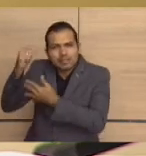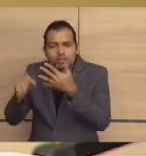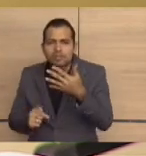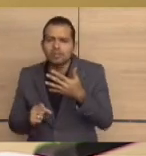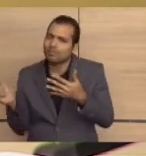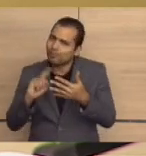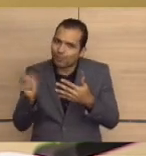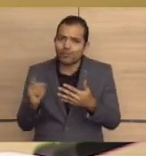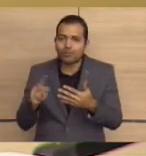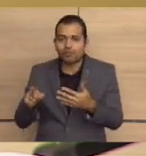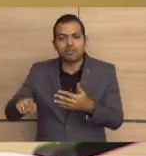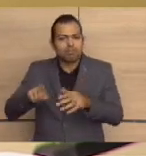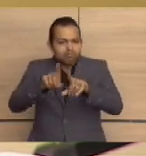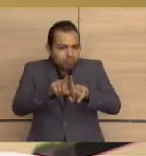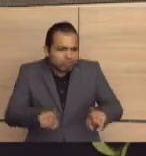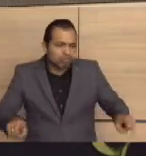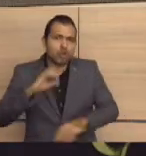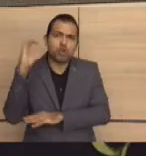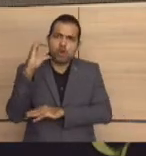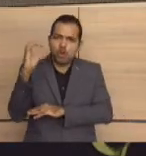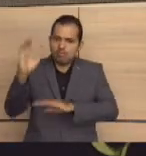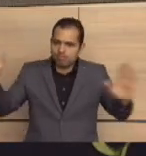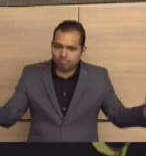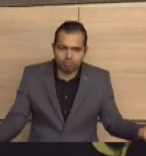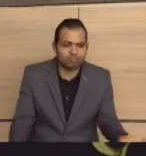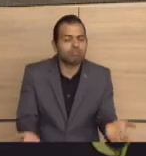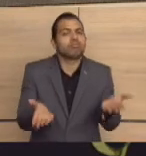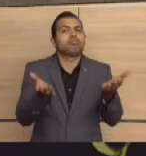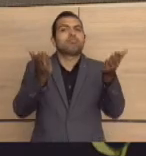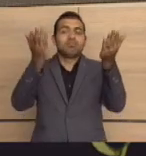esta diversidad colombiana. Y por supuesto,